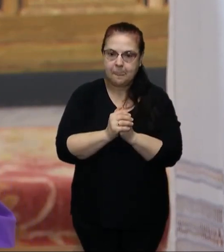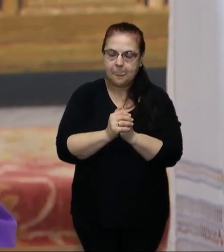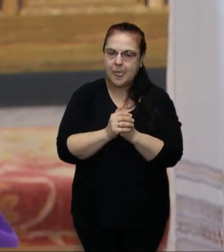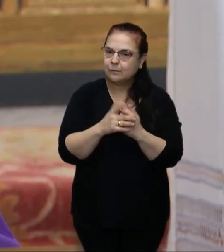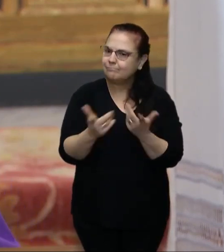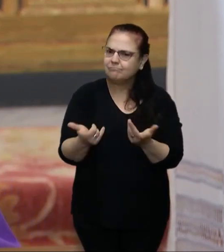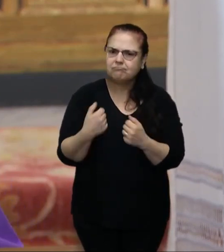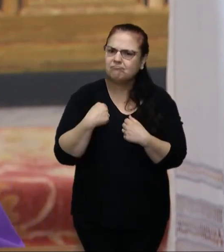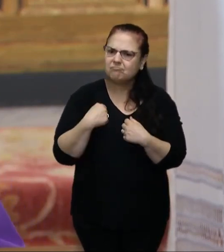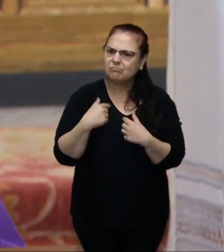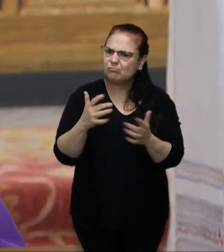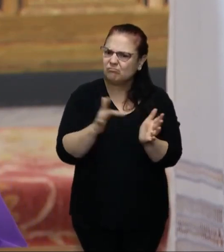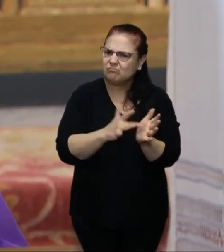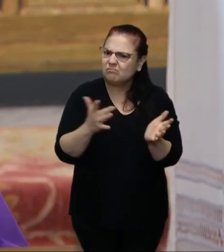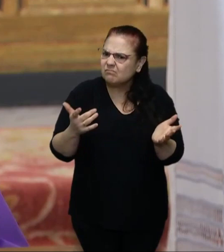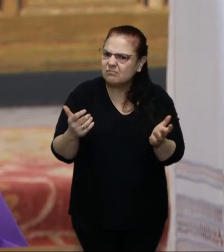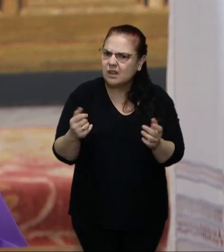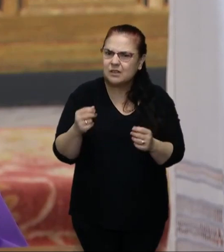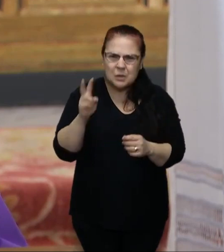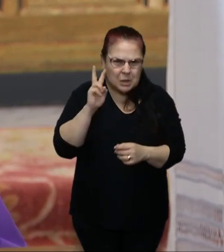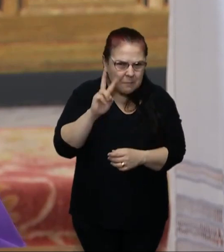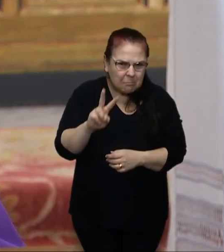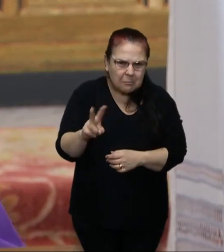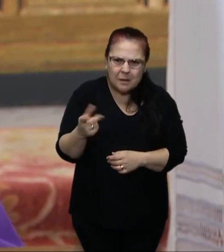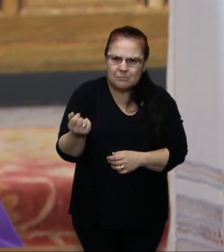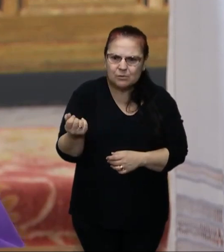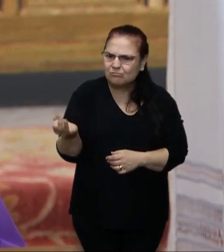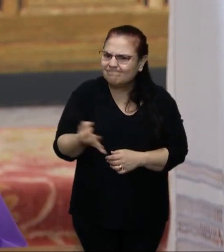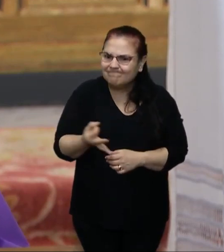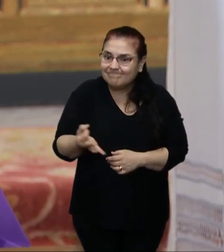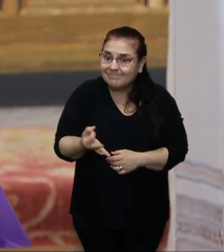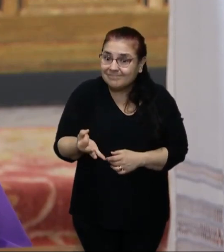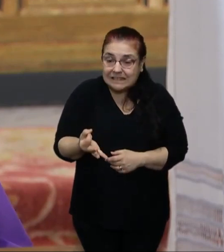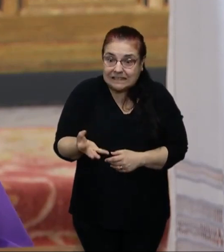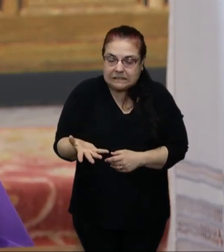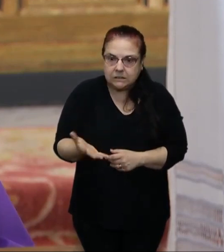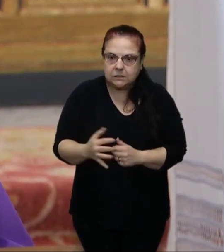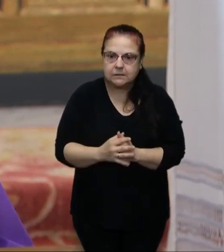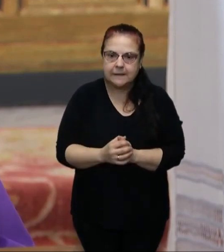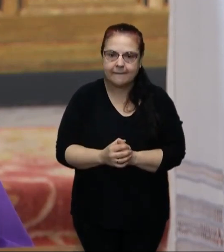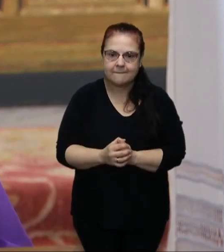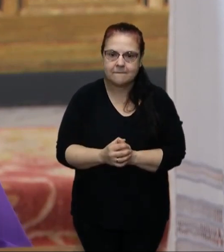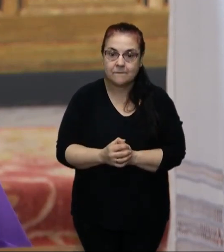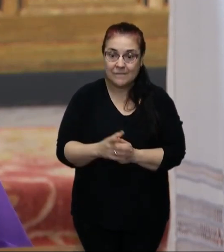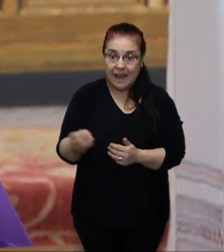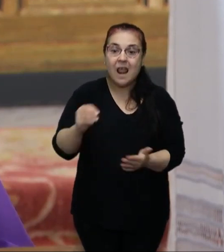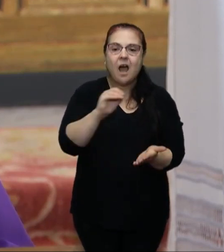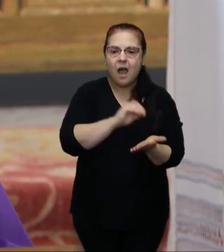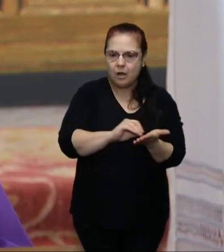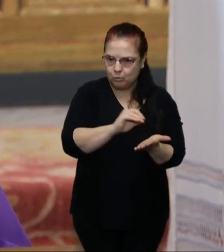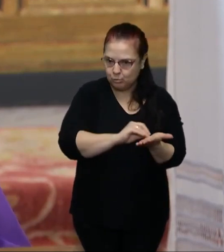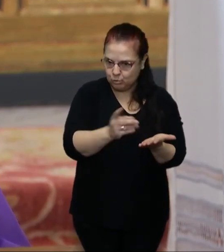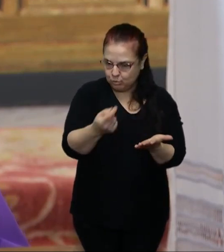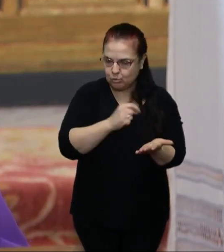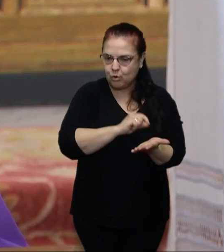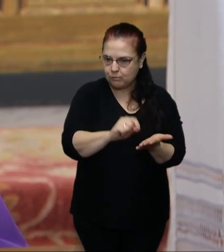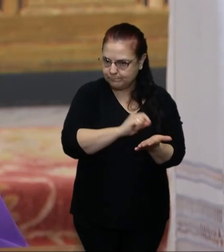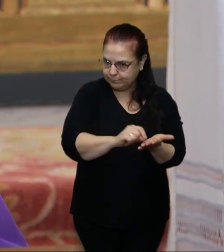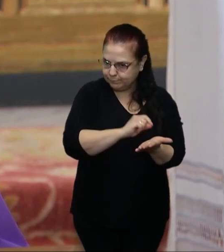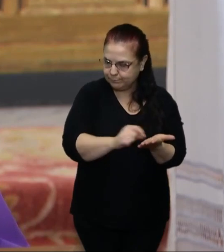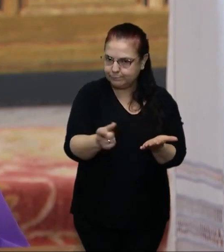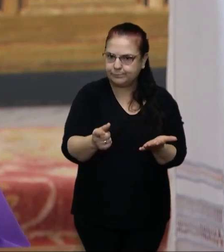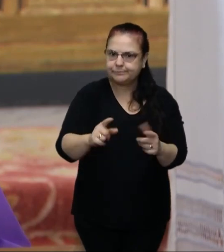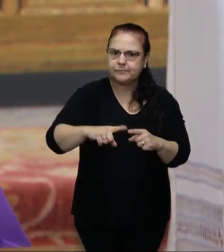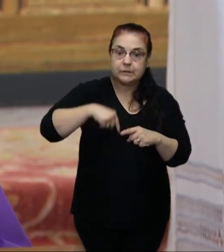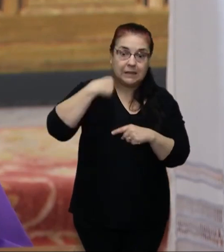se da una visión por parte del autor y después de